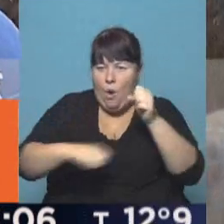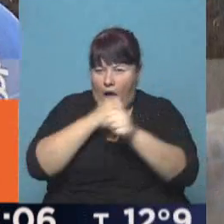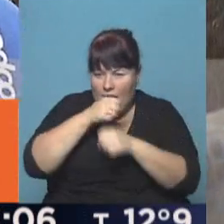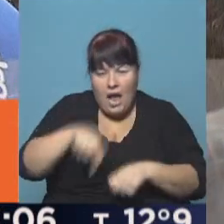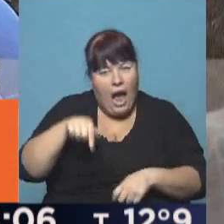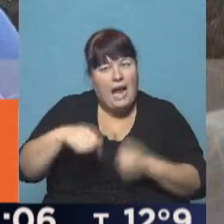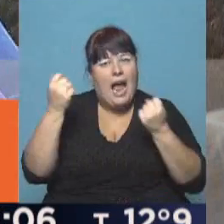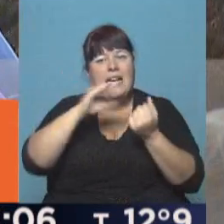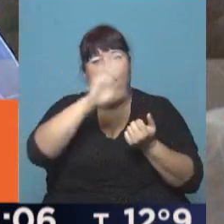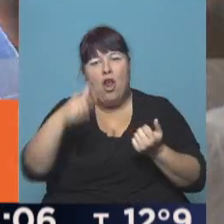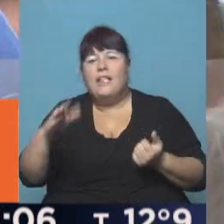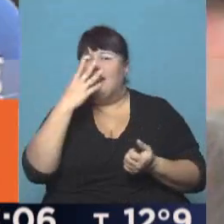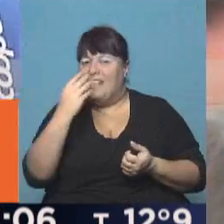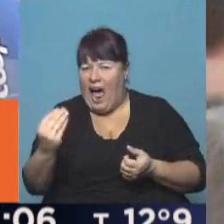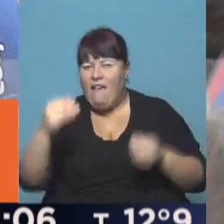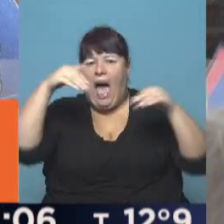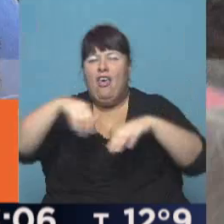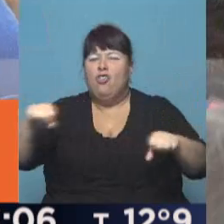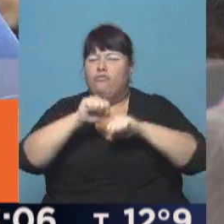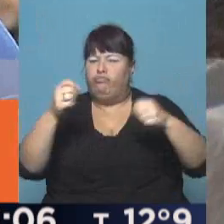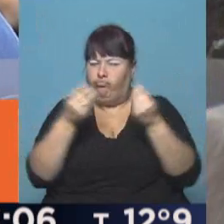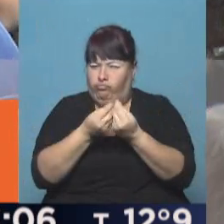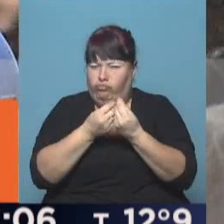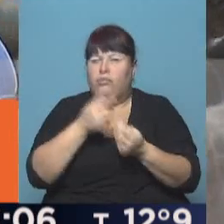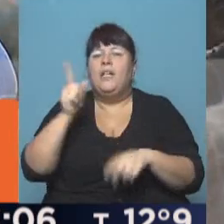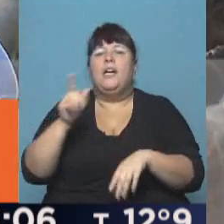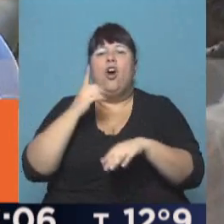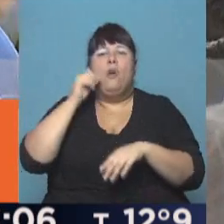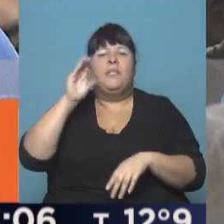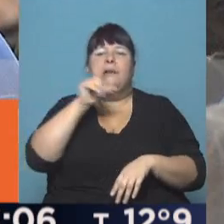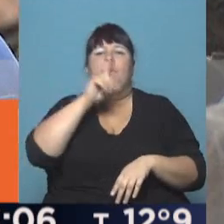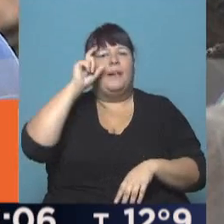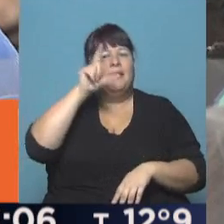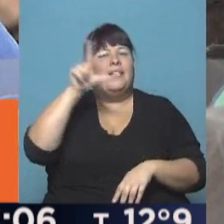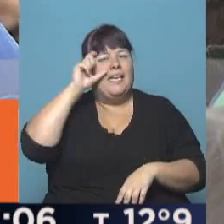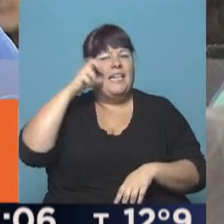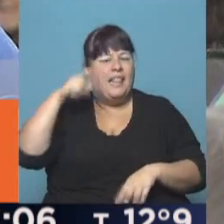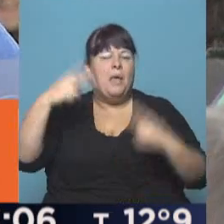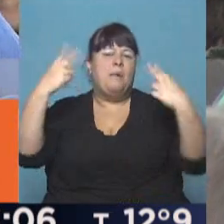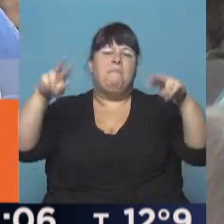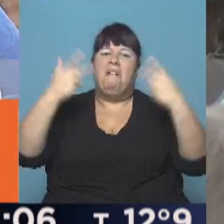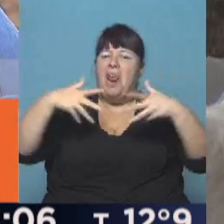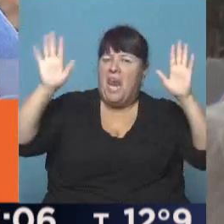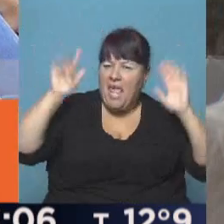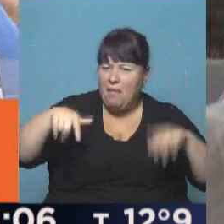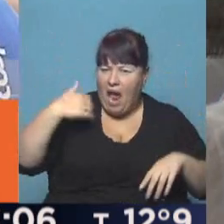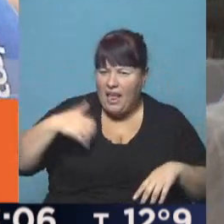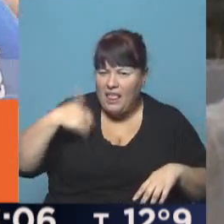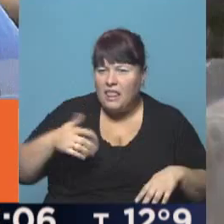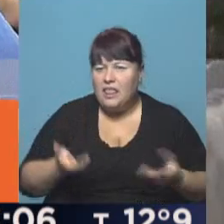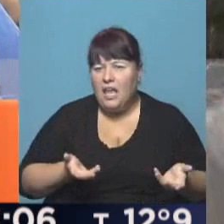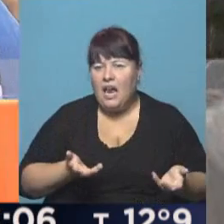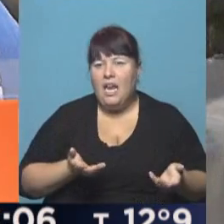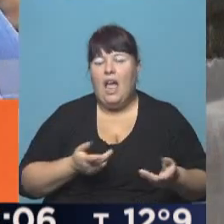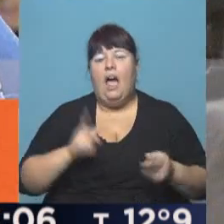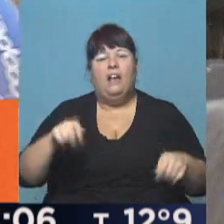aquí hubo una camioneta Traffic llena de explosivos que estuvo en poder de un señor llamado Tejeldín, que se pasea libremente por la Argentina,